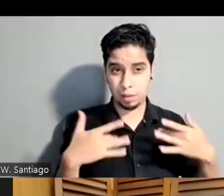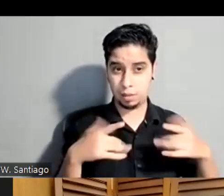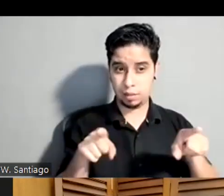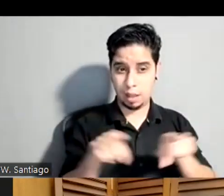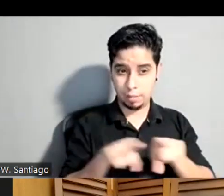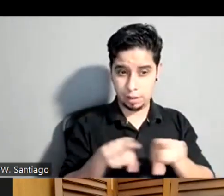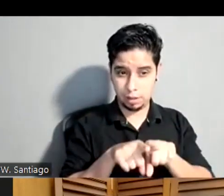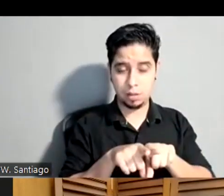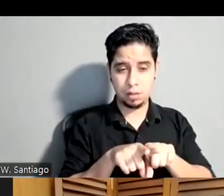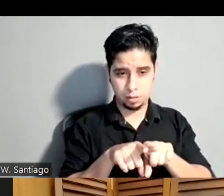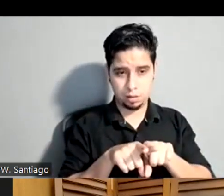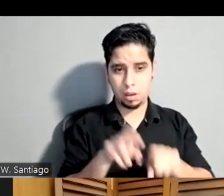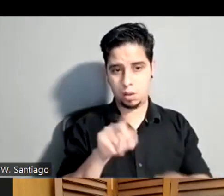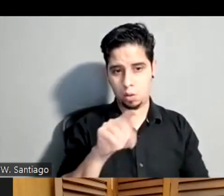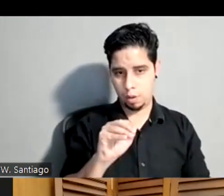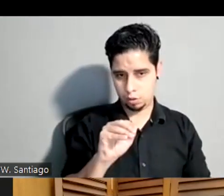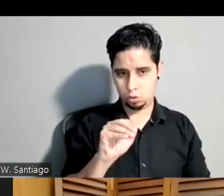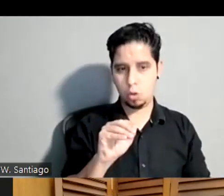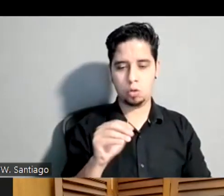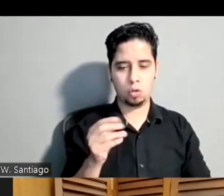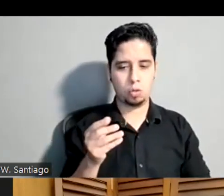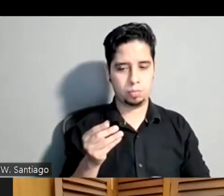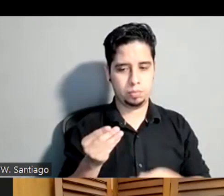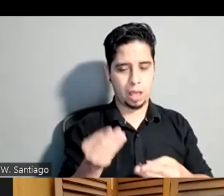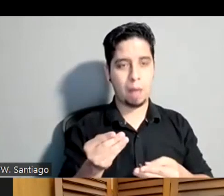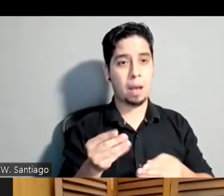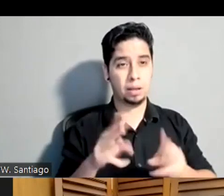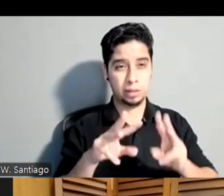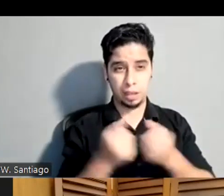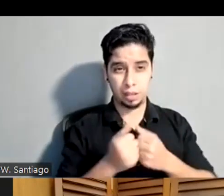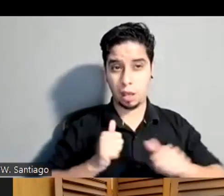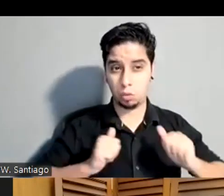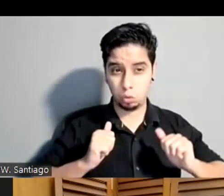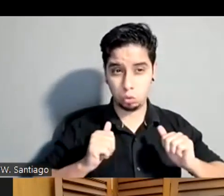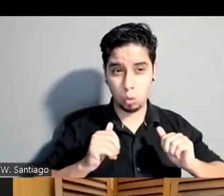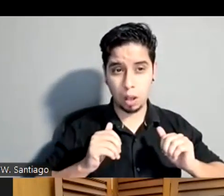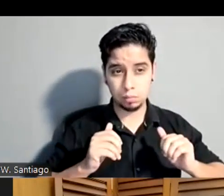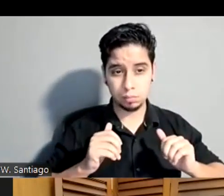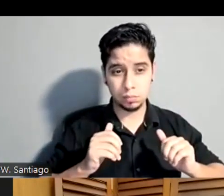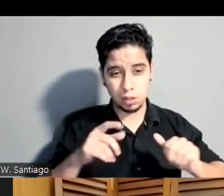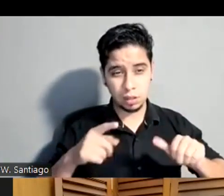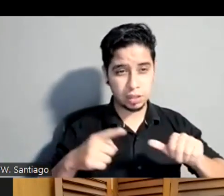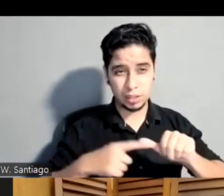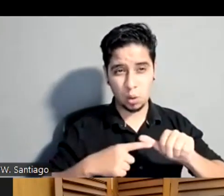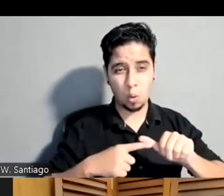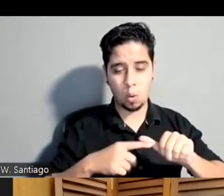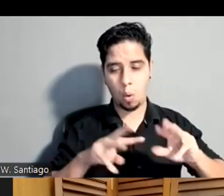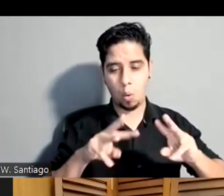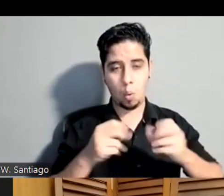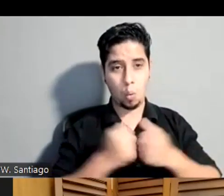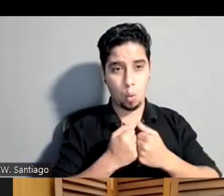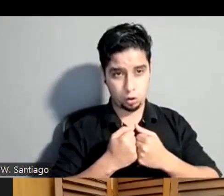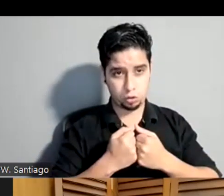estábamos, Roberto nos daba unos talleres de actuación, uh-huh. y un taller para que nosotros hiciéramos nuestro primer